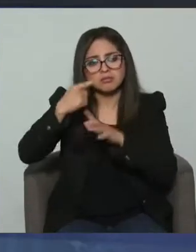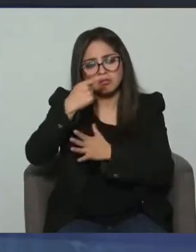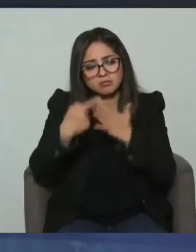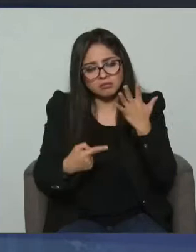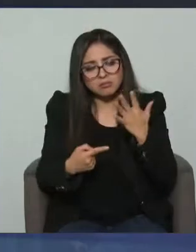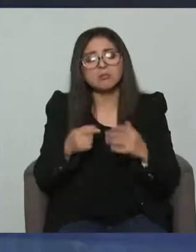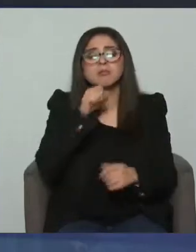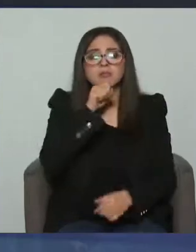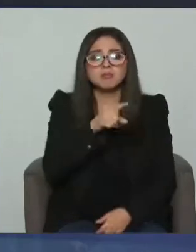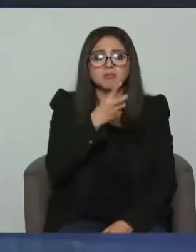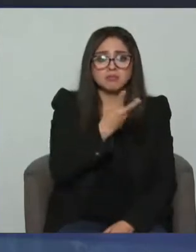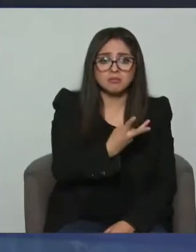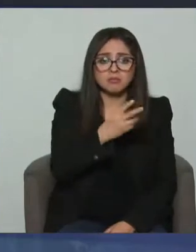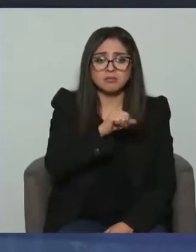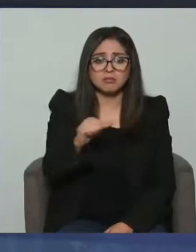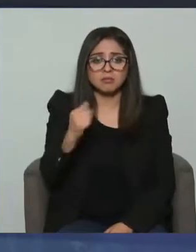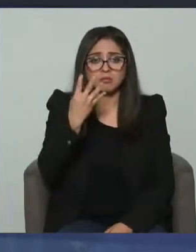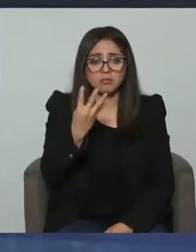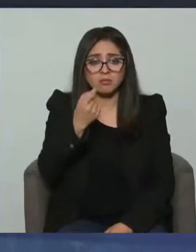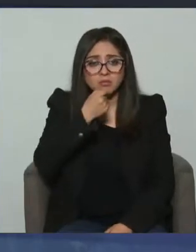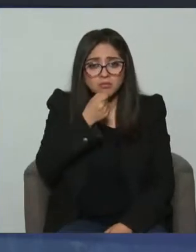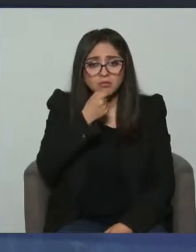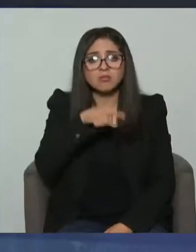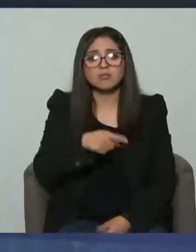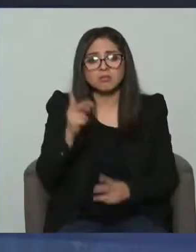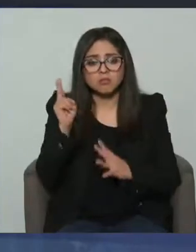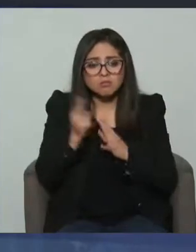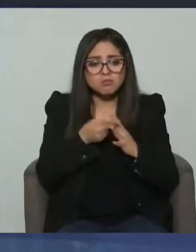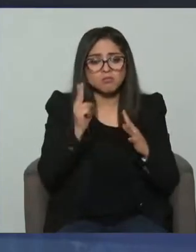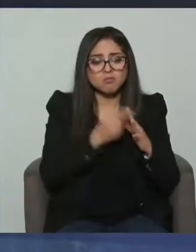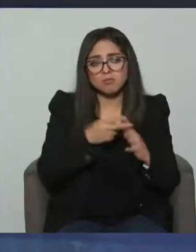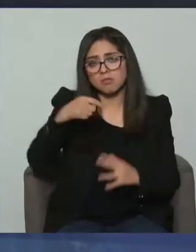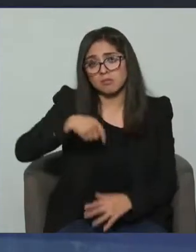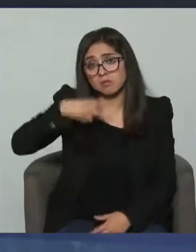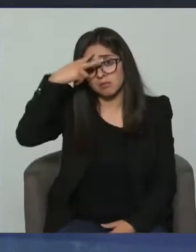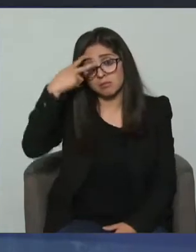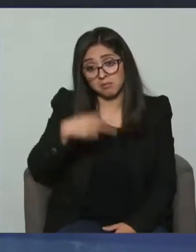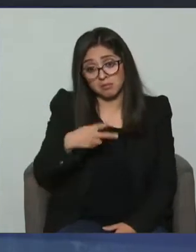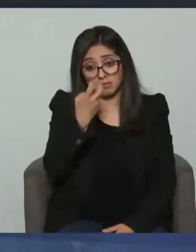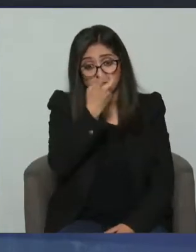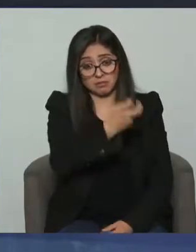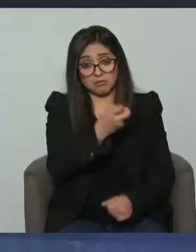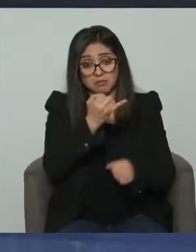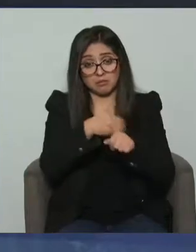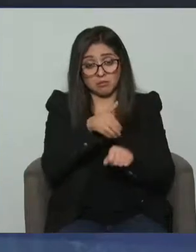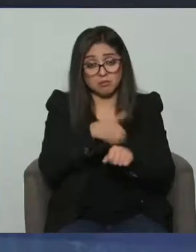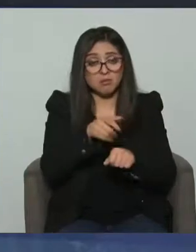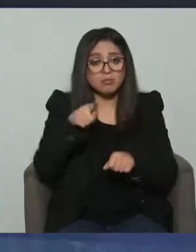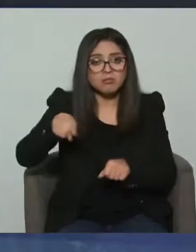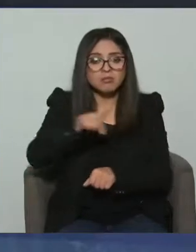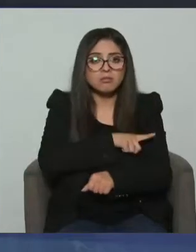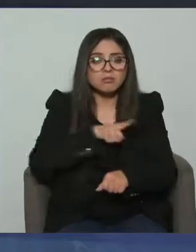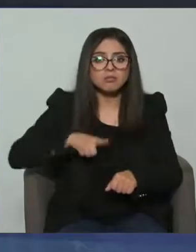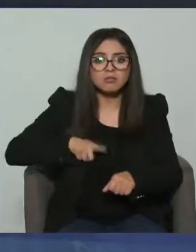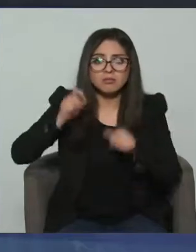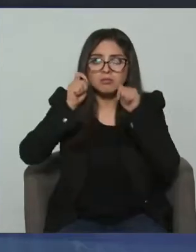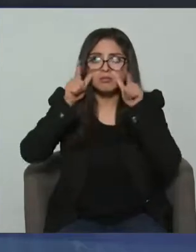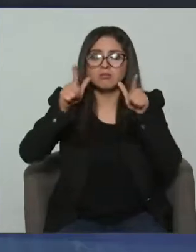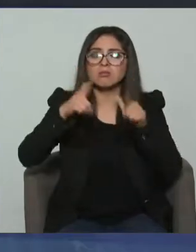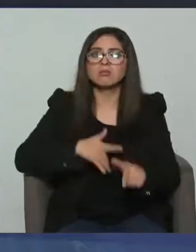niños son asesinados diariamente en este país. Entonces también eso nos debía de tener despiertos durante la noche y